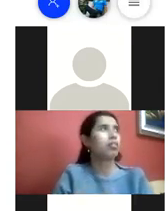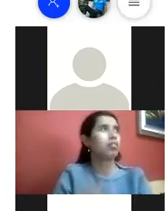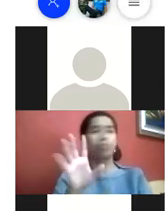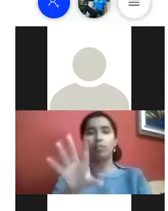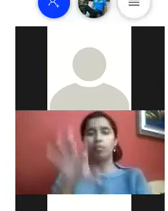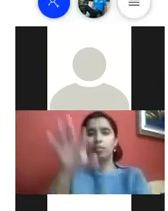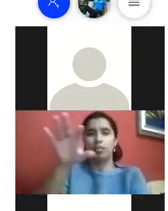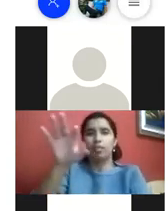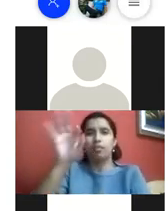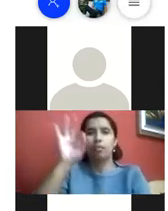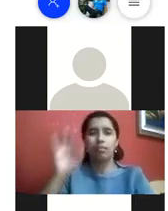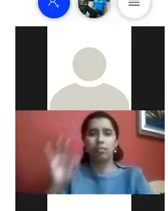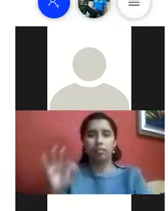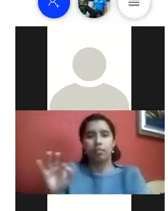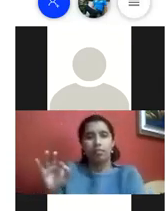0.9950.